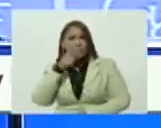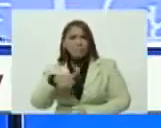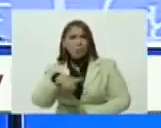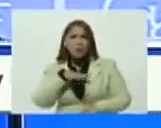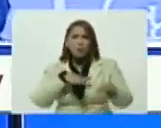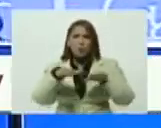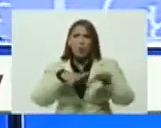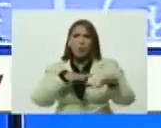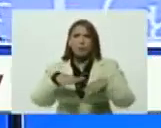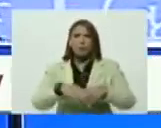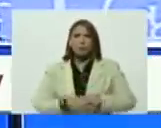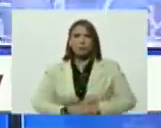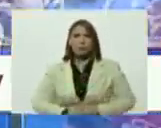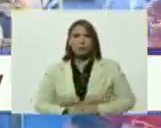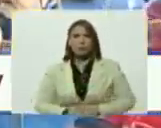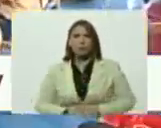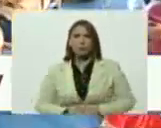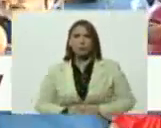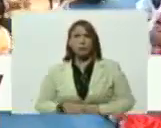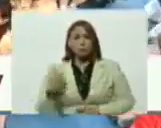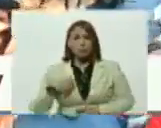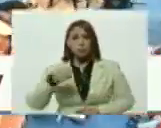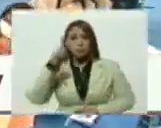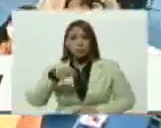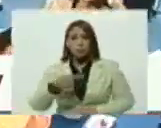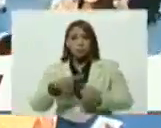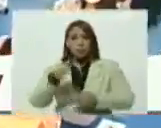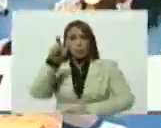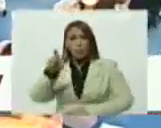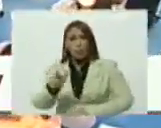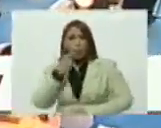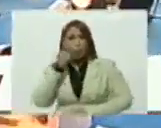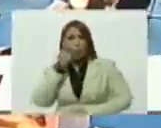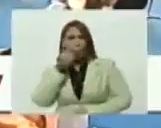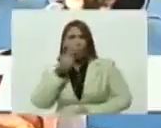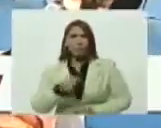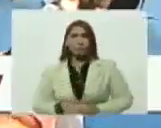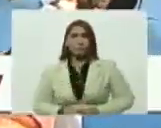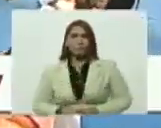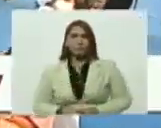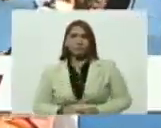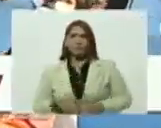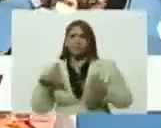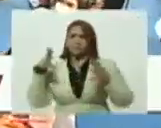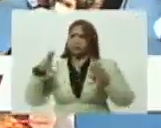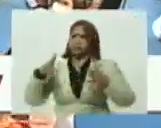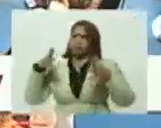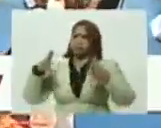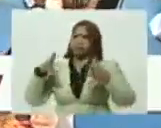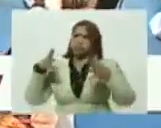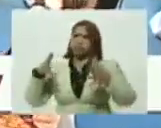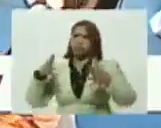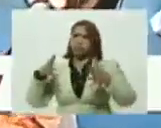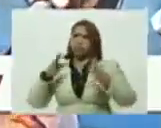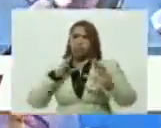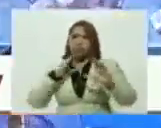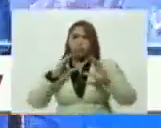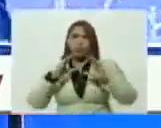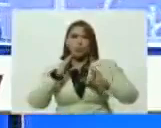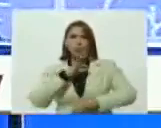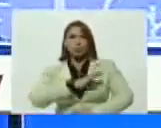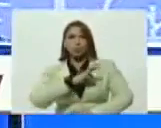llanero de Cojedes. Aquí tenemos también a otro joven forjado en la comunicación